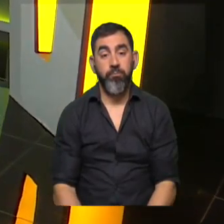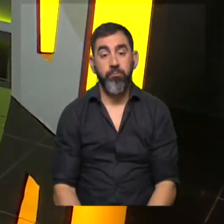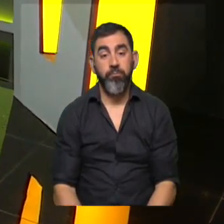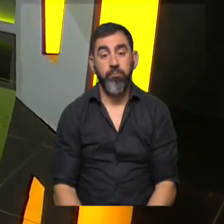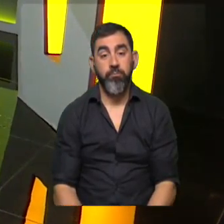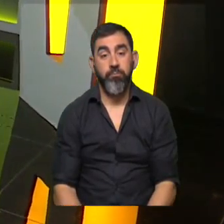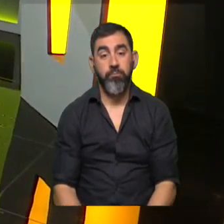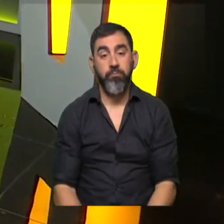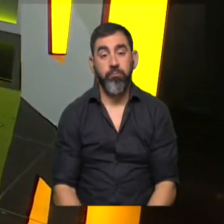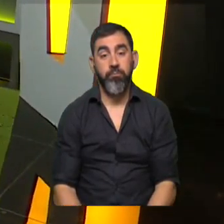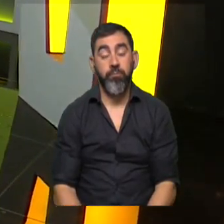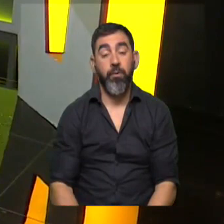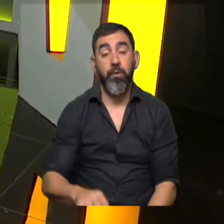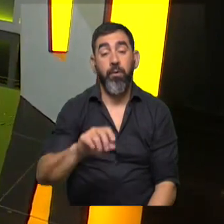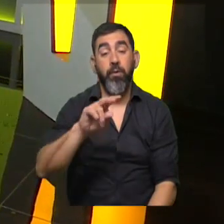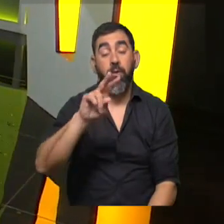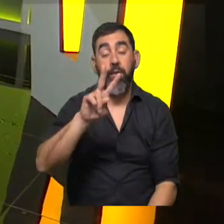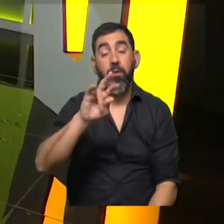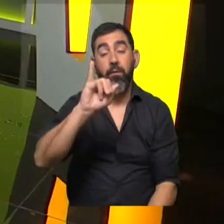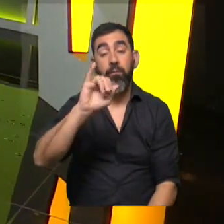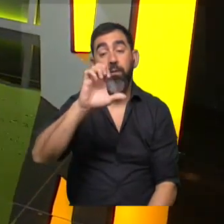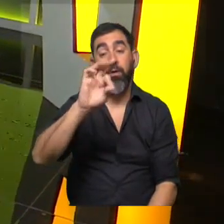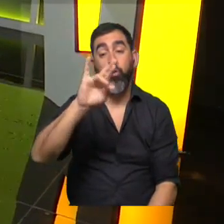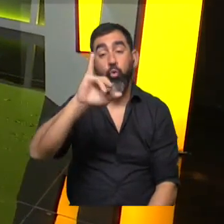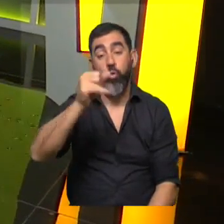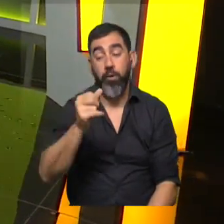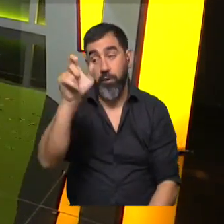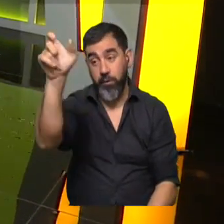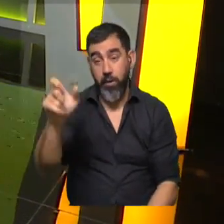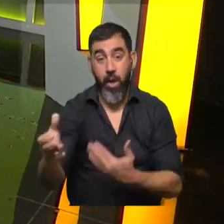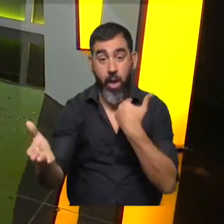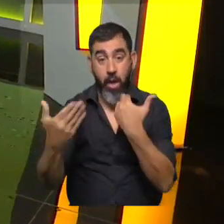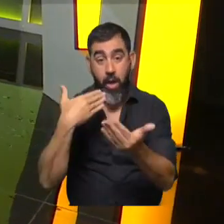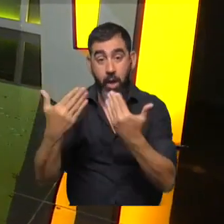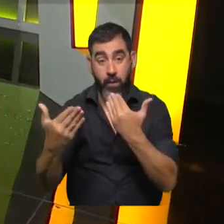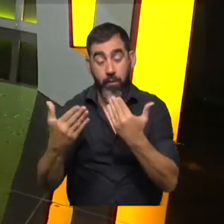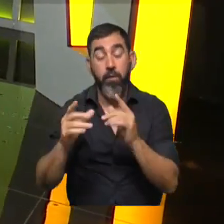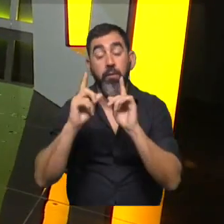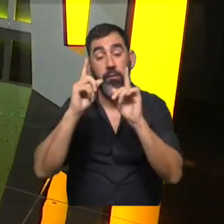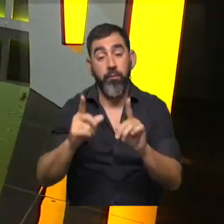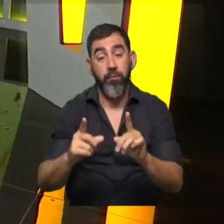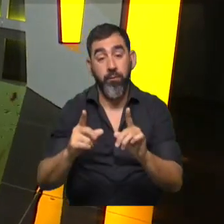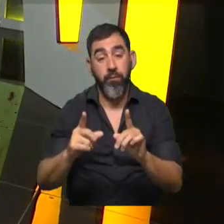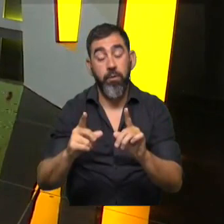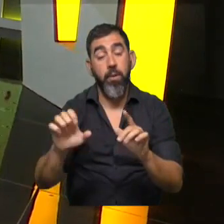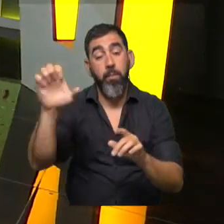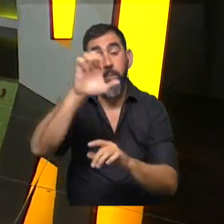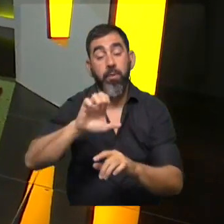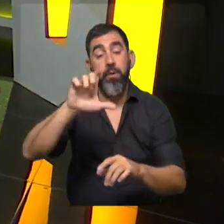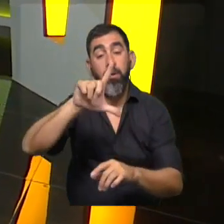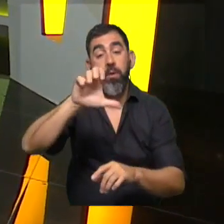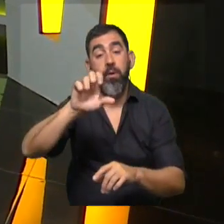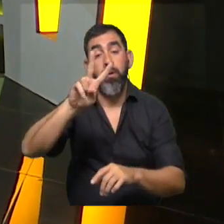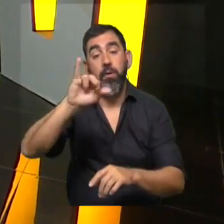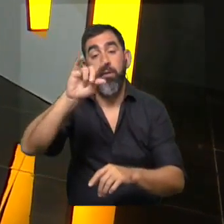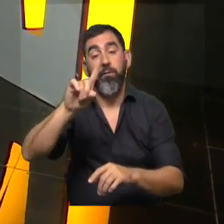Hay que decir que Victoria Viroga, que era quien conversaba con Alexandra Perrone, que integra la firma Levid,